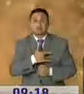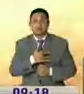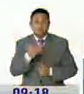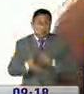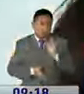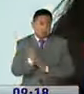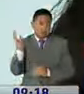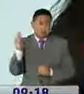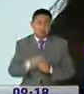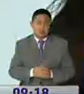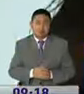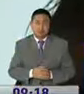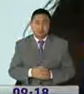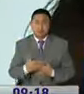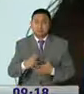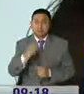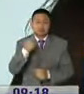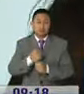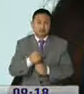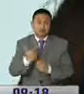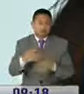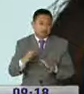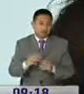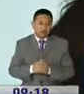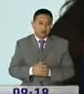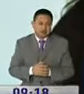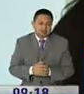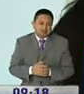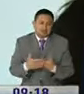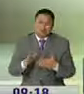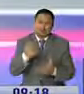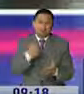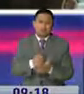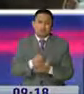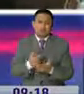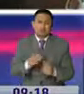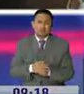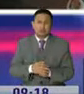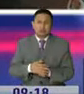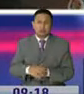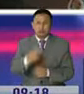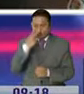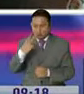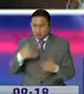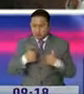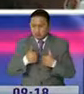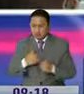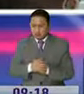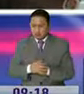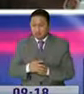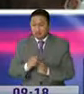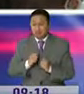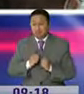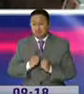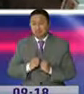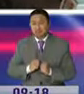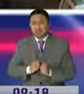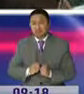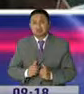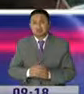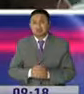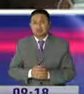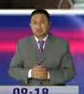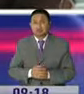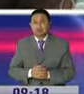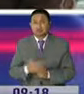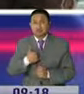salgo a la calle así por hacer compras y así, siempre veo los animalitos y me da tristeza realmente. Entonces